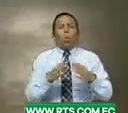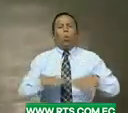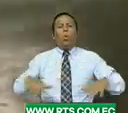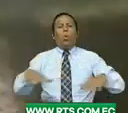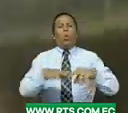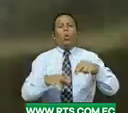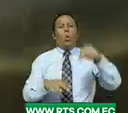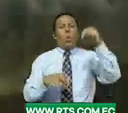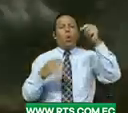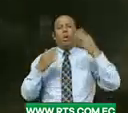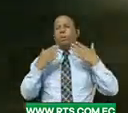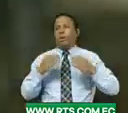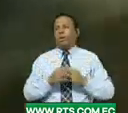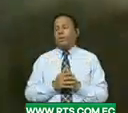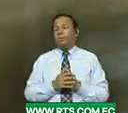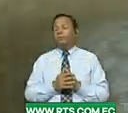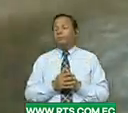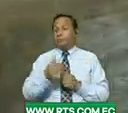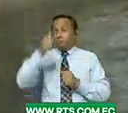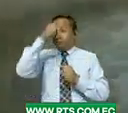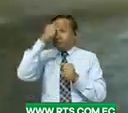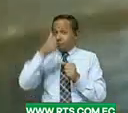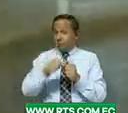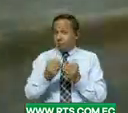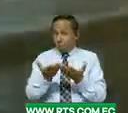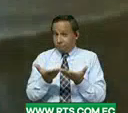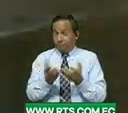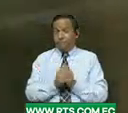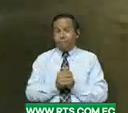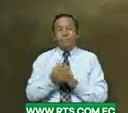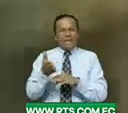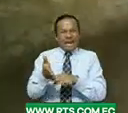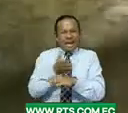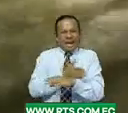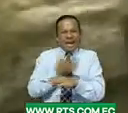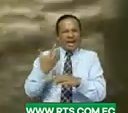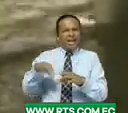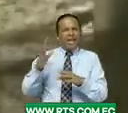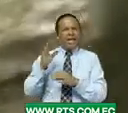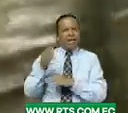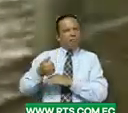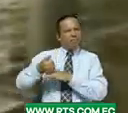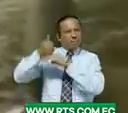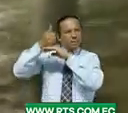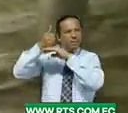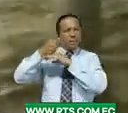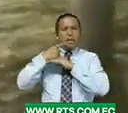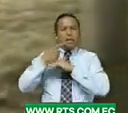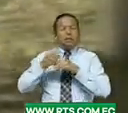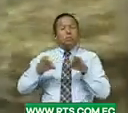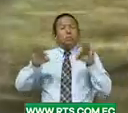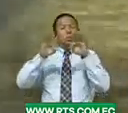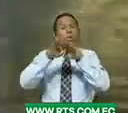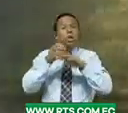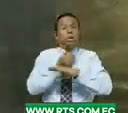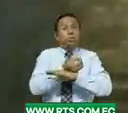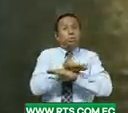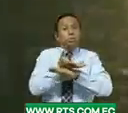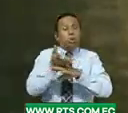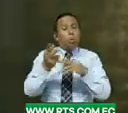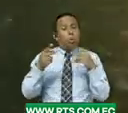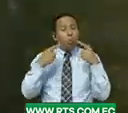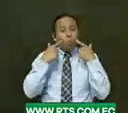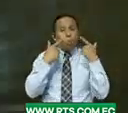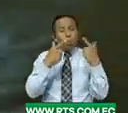de Guayaquil y recordemos lo que habían manifestado las autoridades para tener mucha precaución durante los próximos